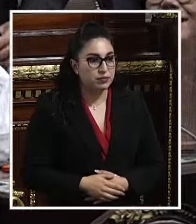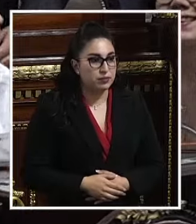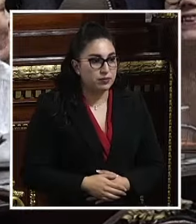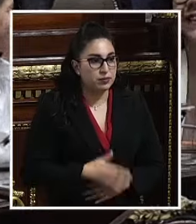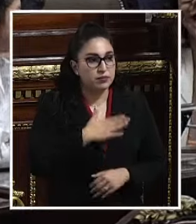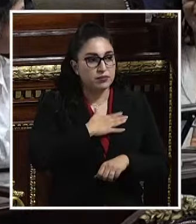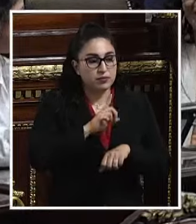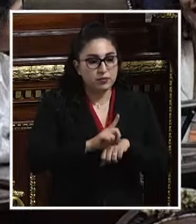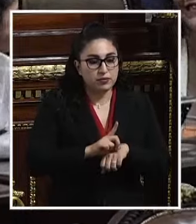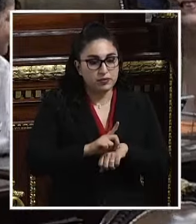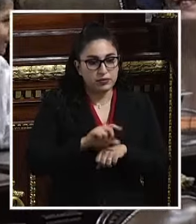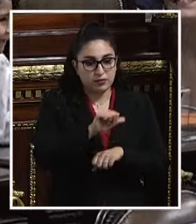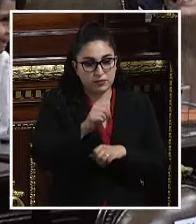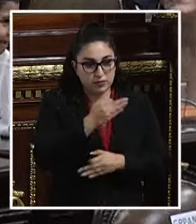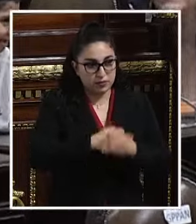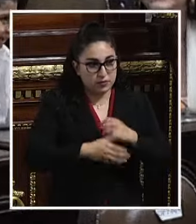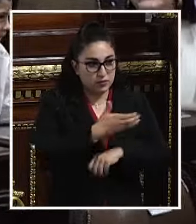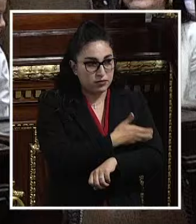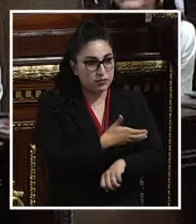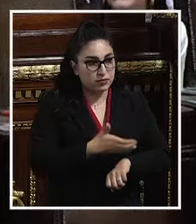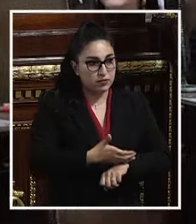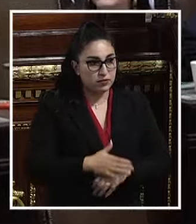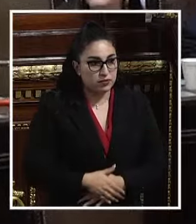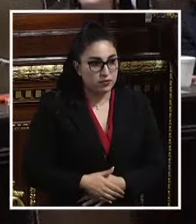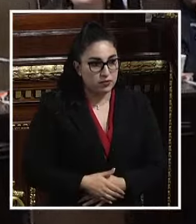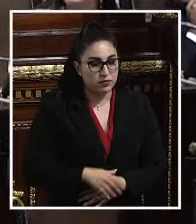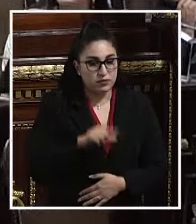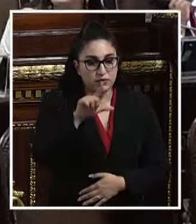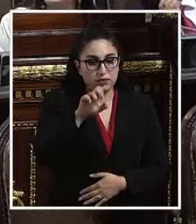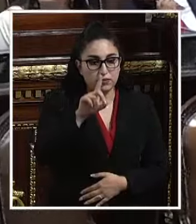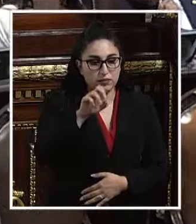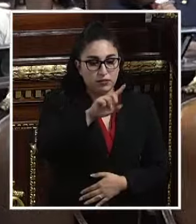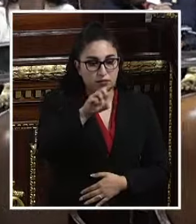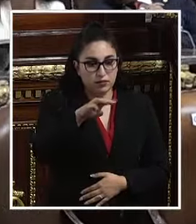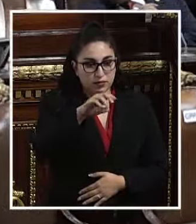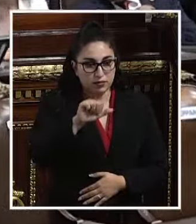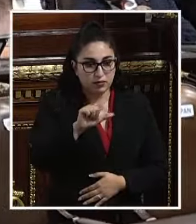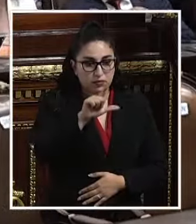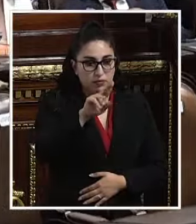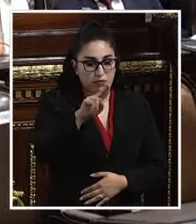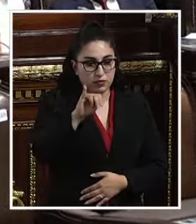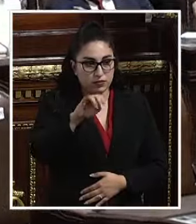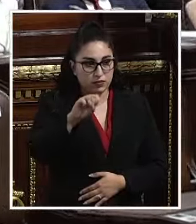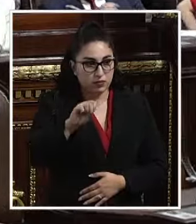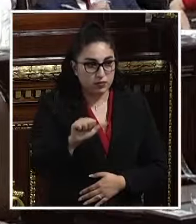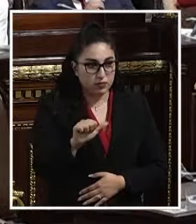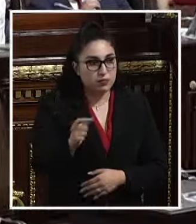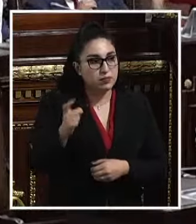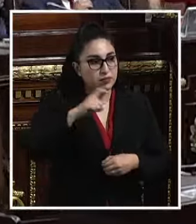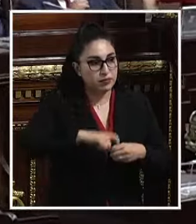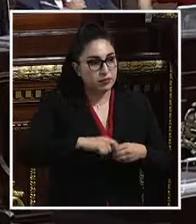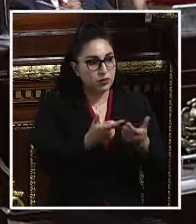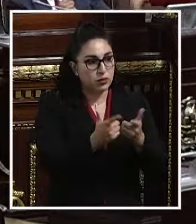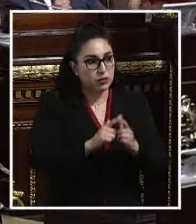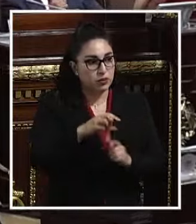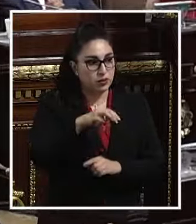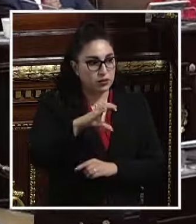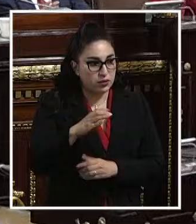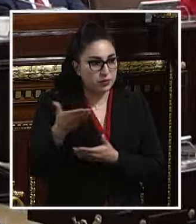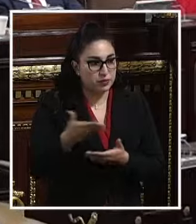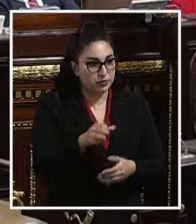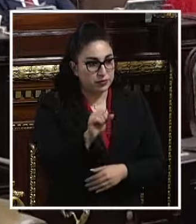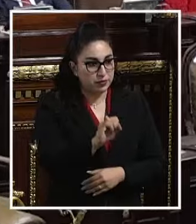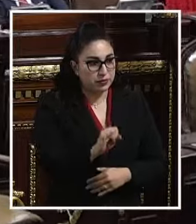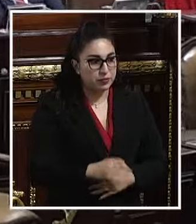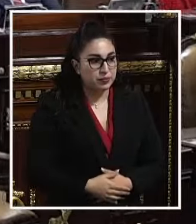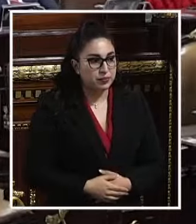Buenos días a todos, todas y todes. Ledesma Alpizar, Luisa Fernanda, bancada naranja, presente.